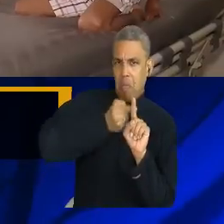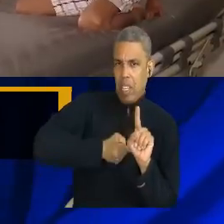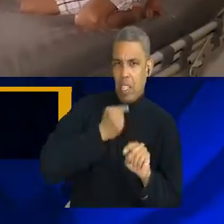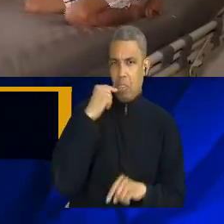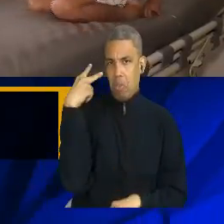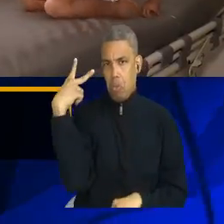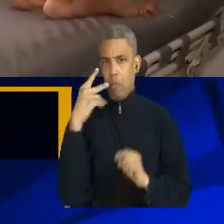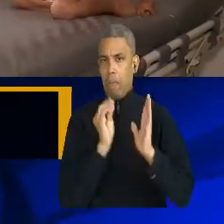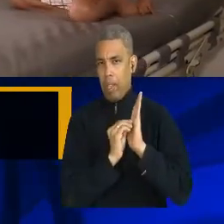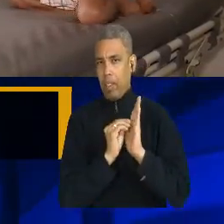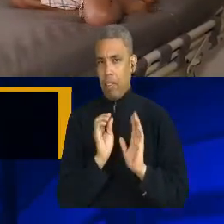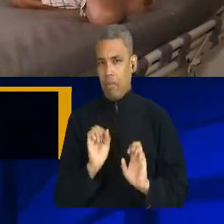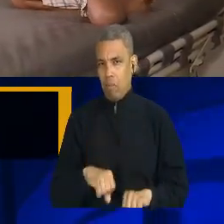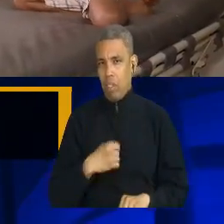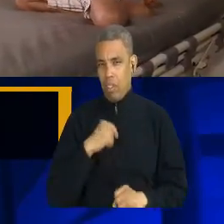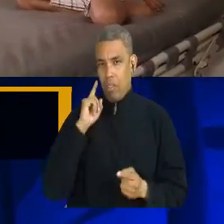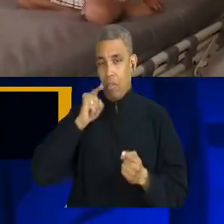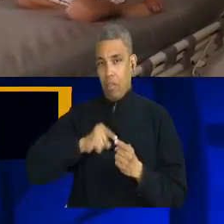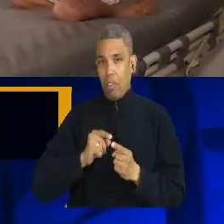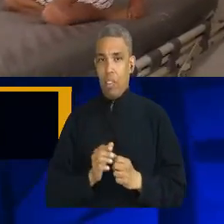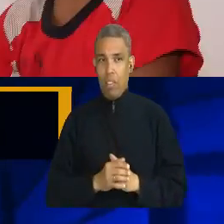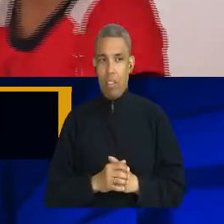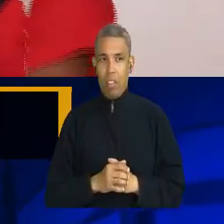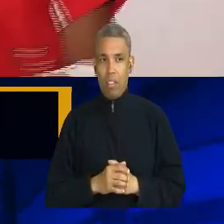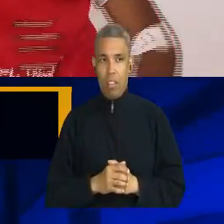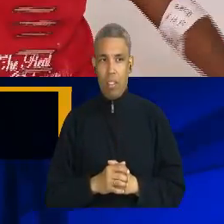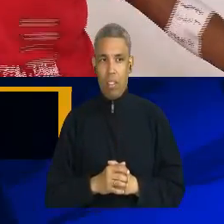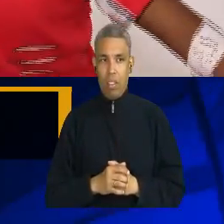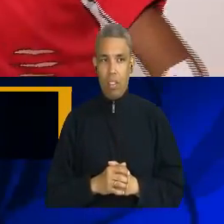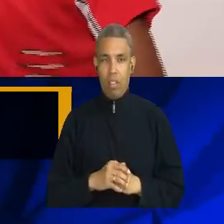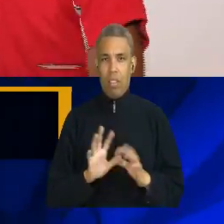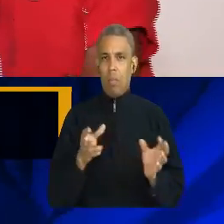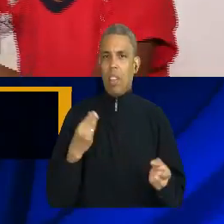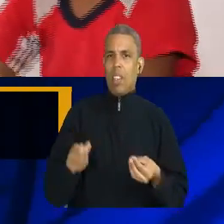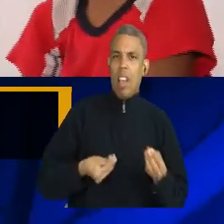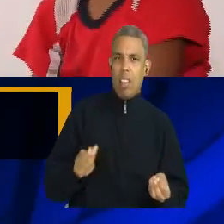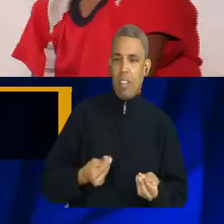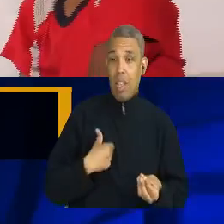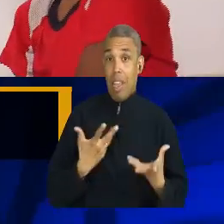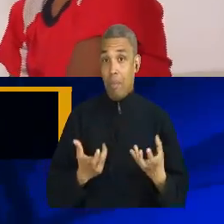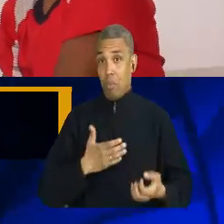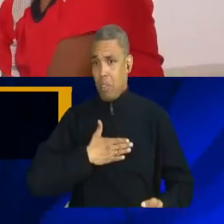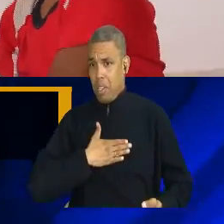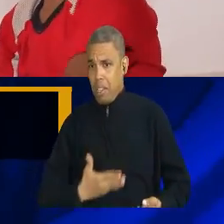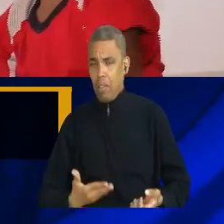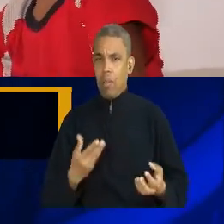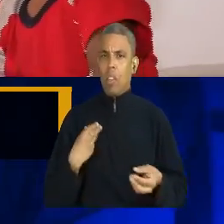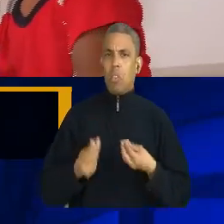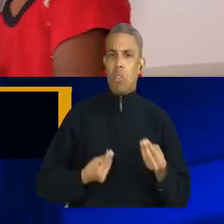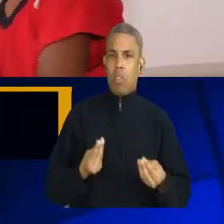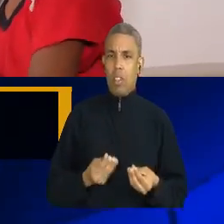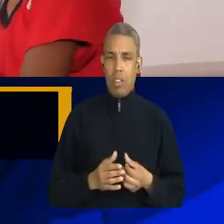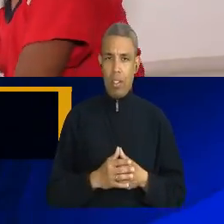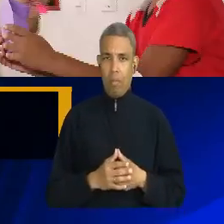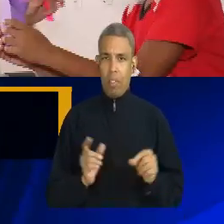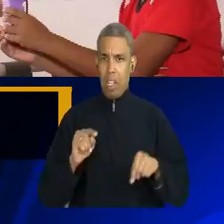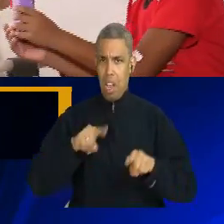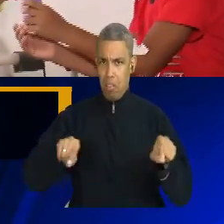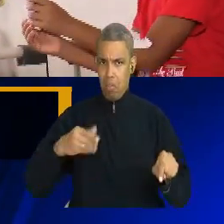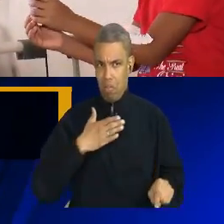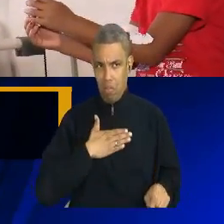eso es necesario que haya voluntarios en Barranca. Claro, sí. ¿Qué entonces, hay que hacer? ¿Cómo se debe hacer? Hay diferentes ramas de voluntariado. Al